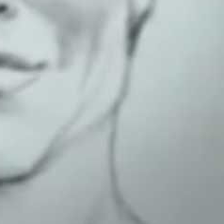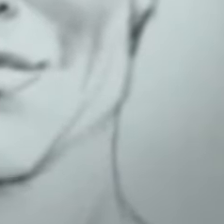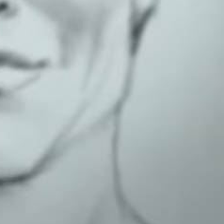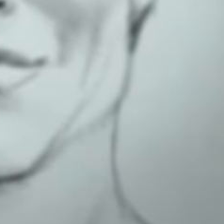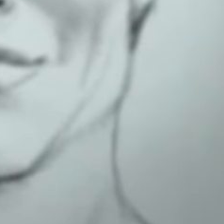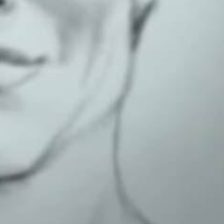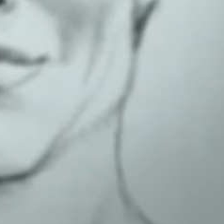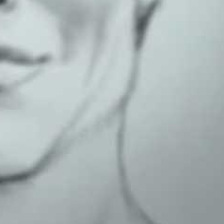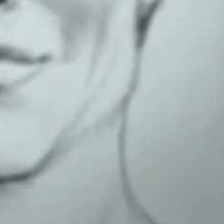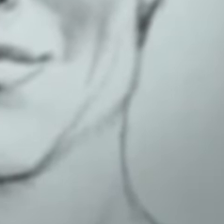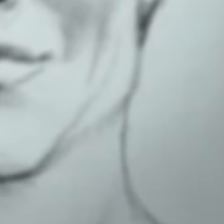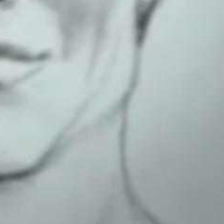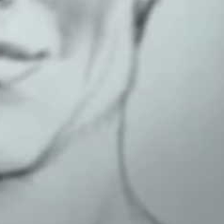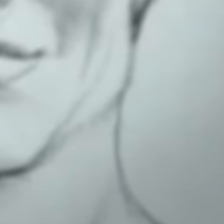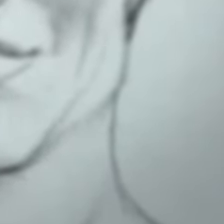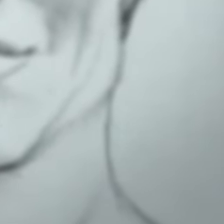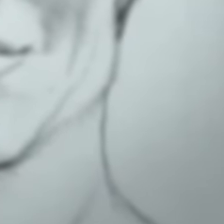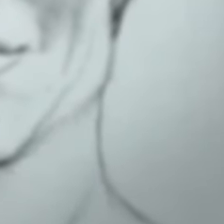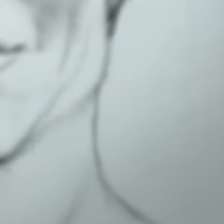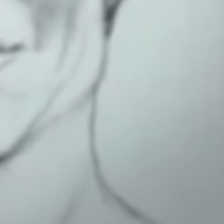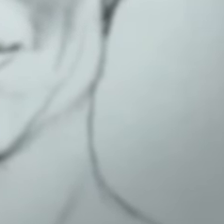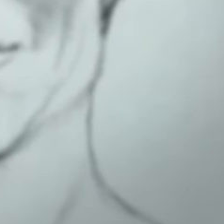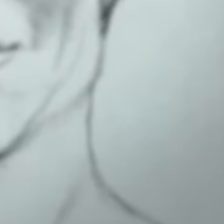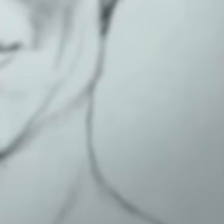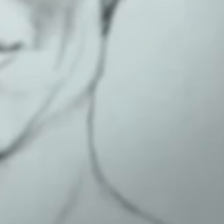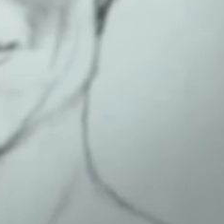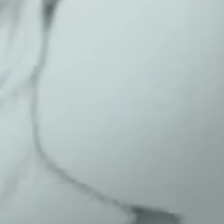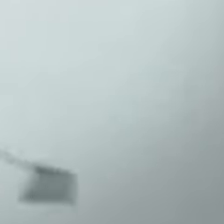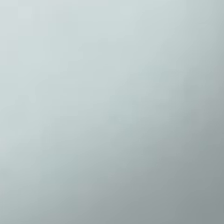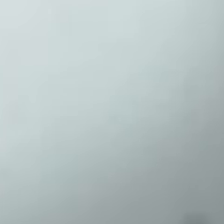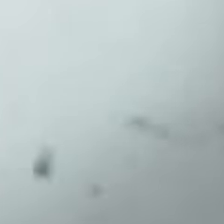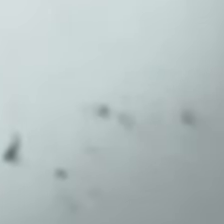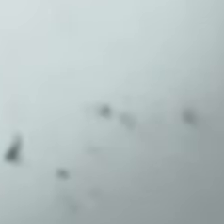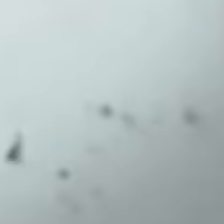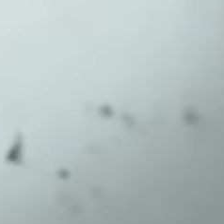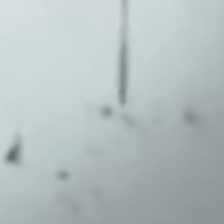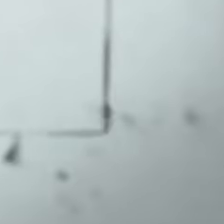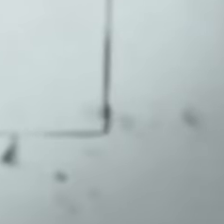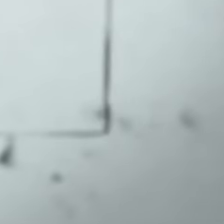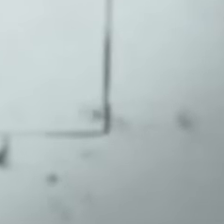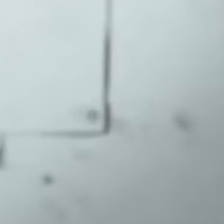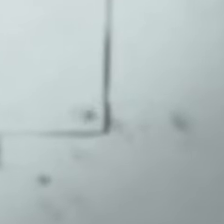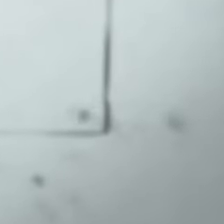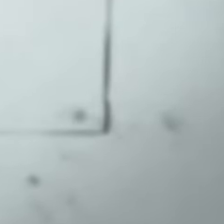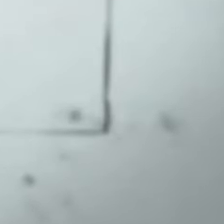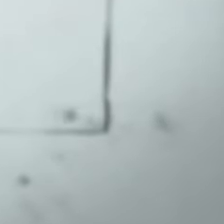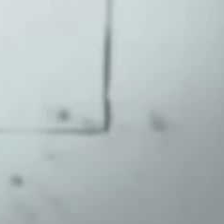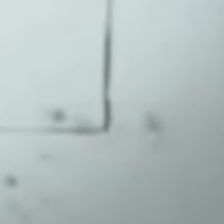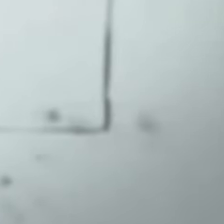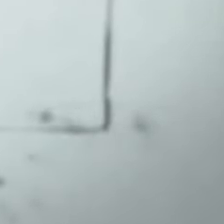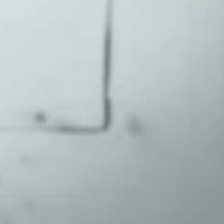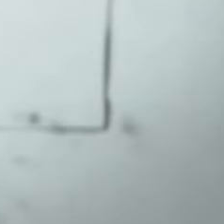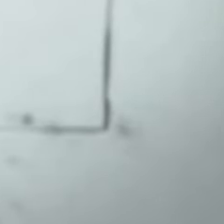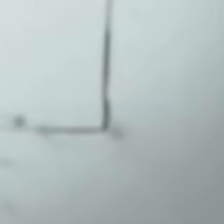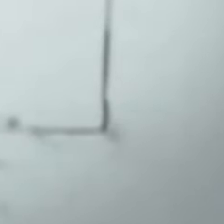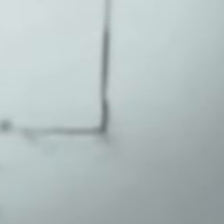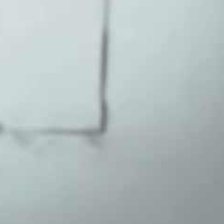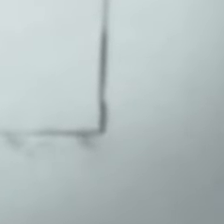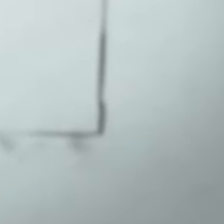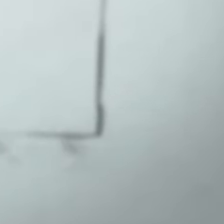Todo un maestro de la acuarela y el dibujo nos entrega sus conocimientos en El Mundo de